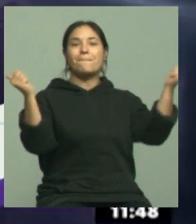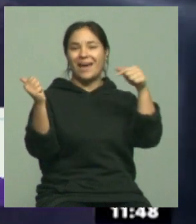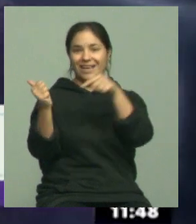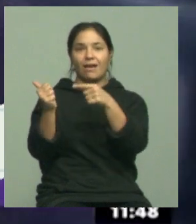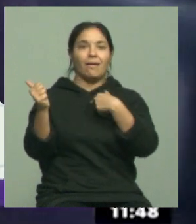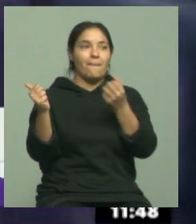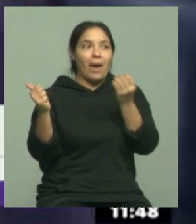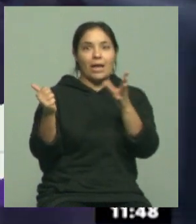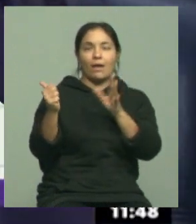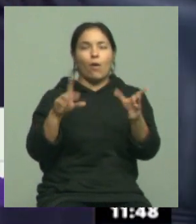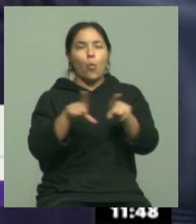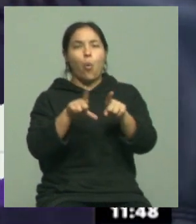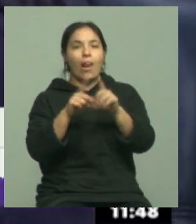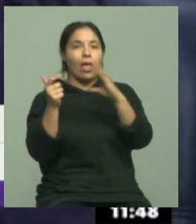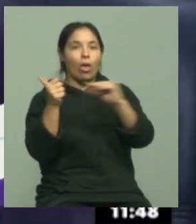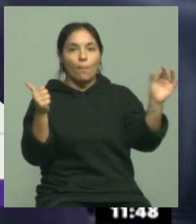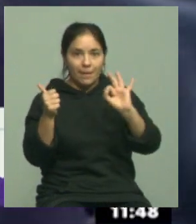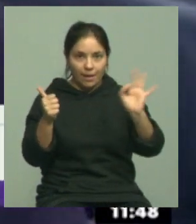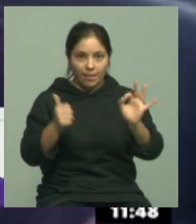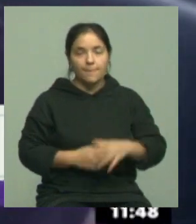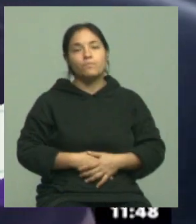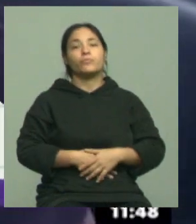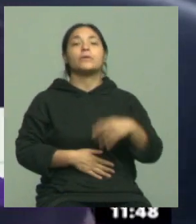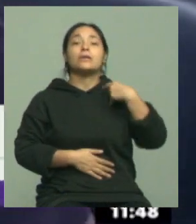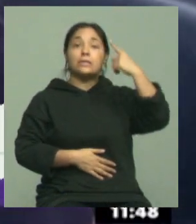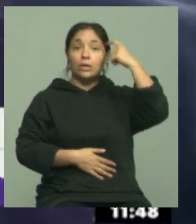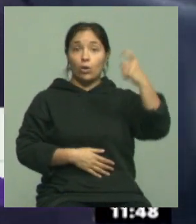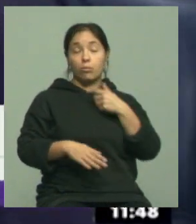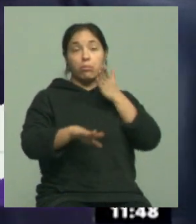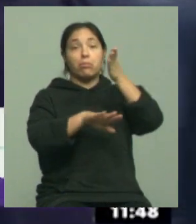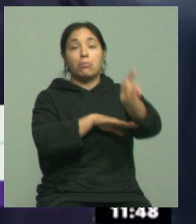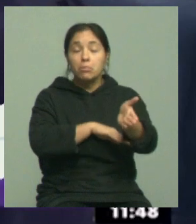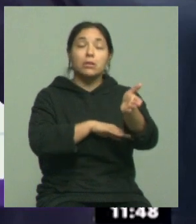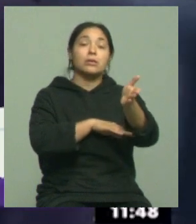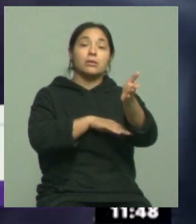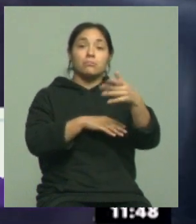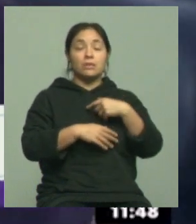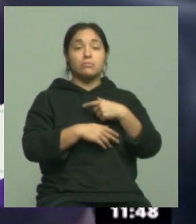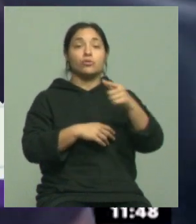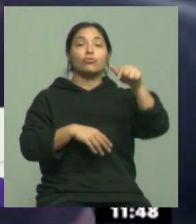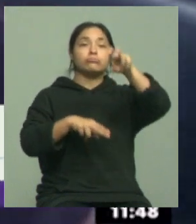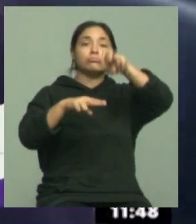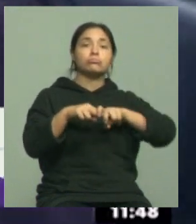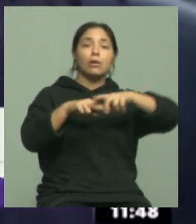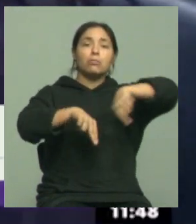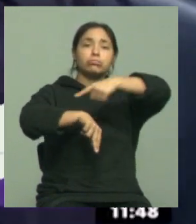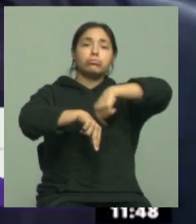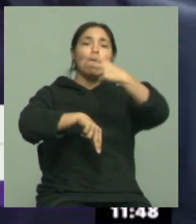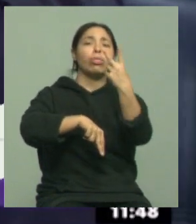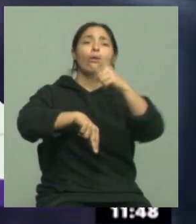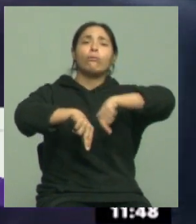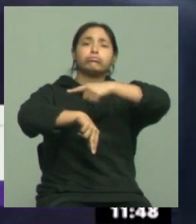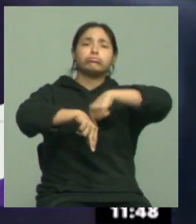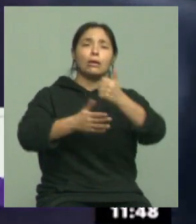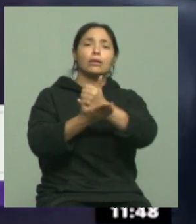Cuando llegaba a las sesiones con este tipo al que me mandaban, me hacía esperar más de 2 horas en la puerta. Y después de 2 horas, mandaba a